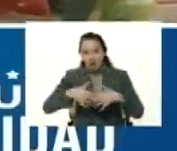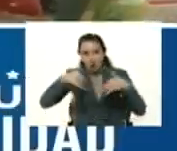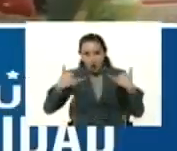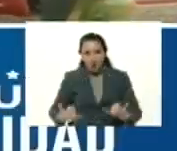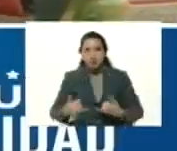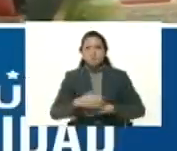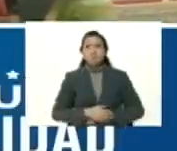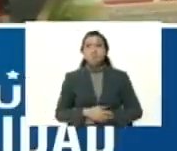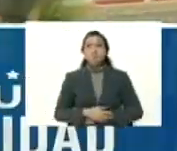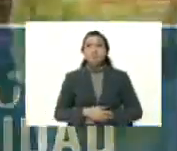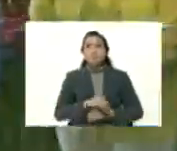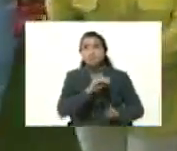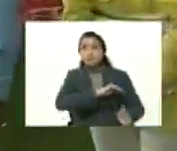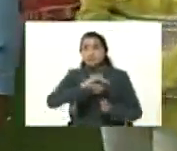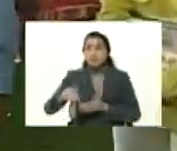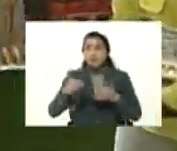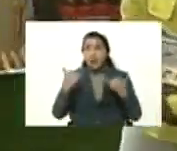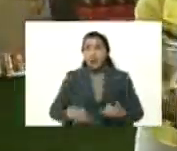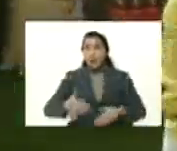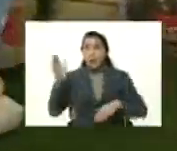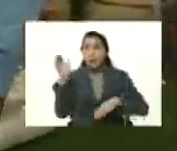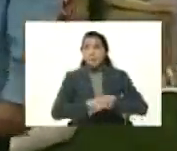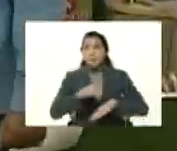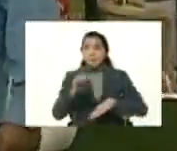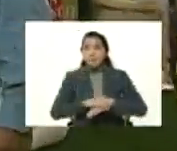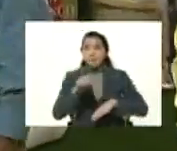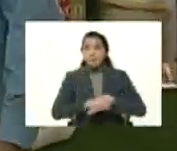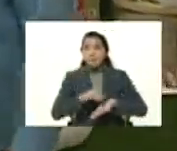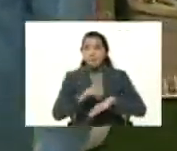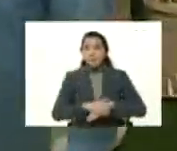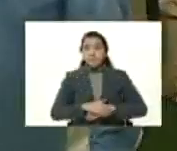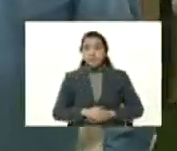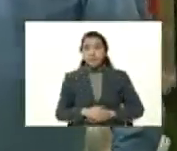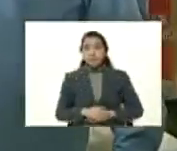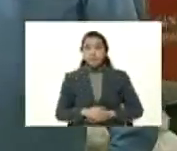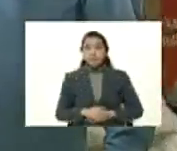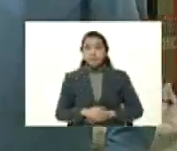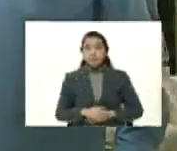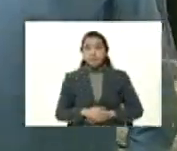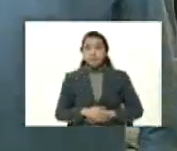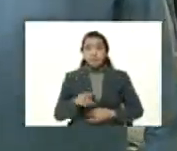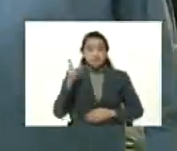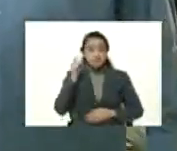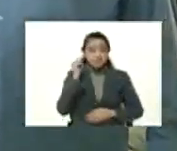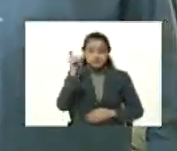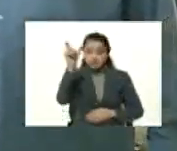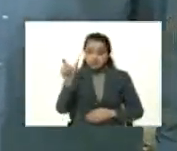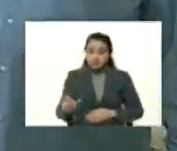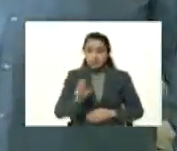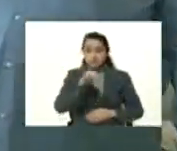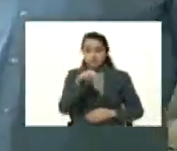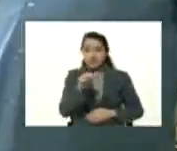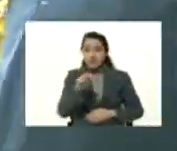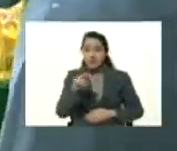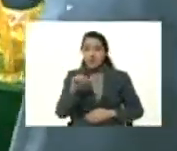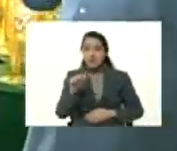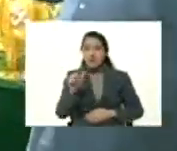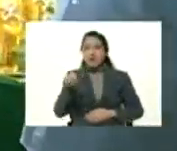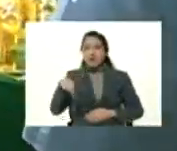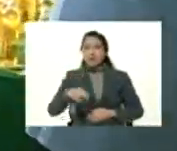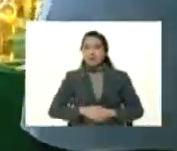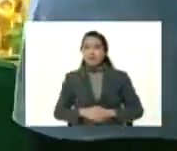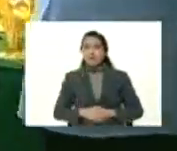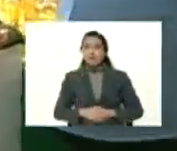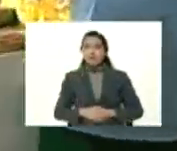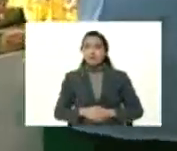nos vamos a calzados. Bienvenido, presidente. Marian Jean, Gianne Costa.